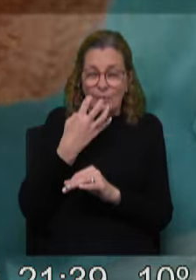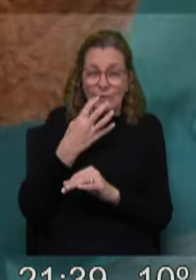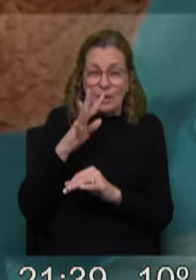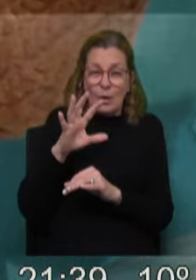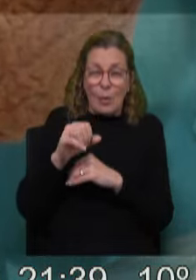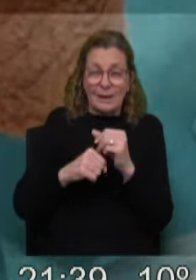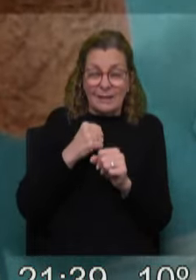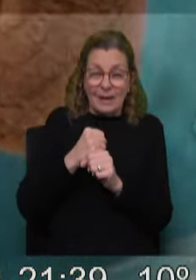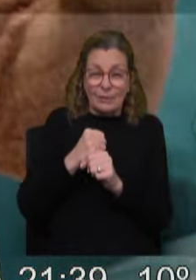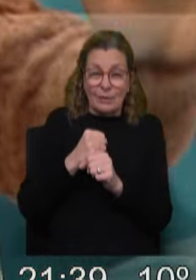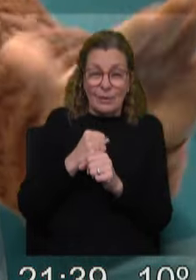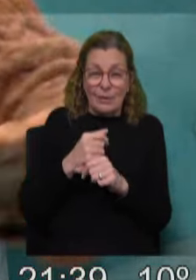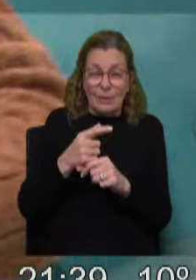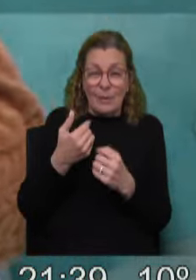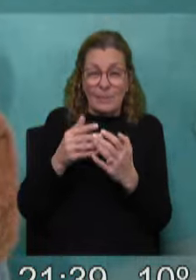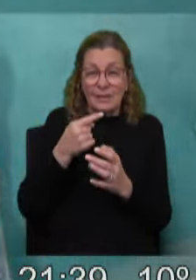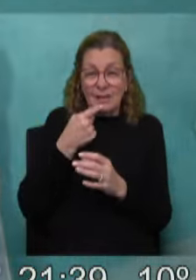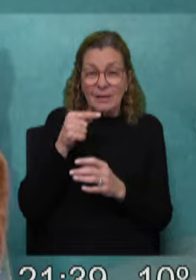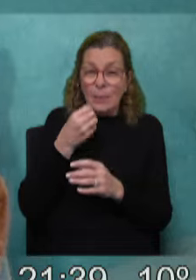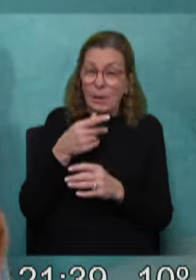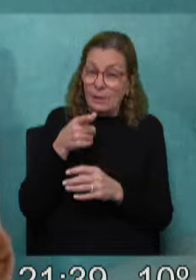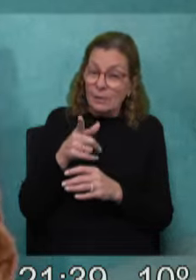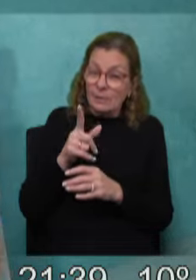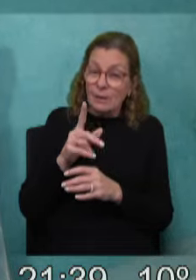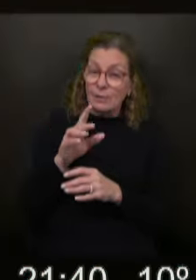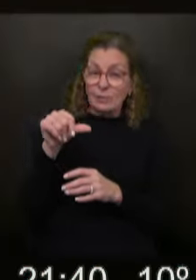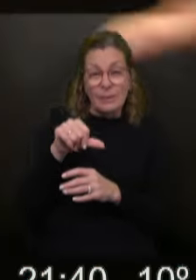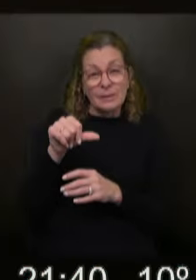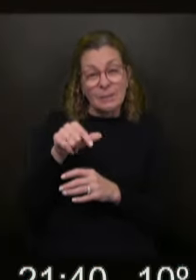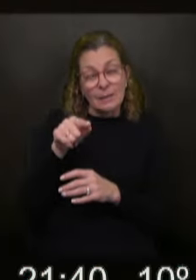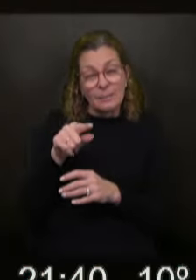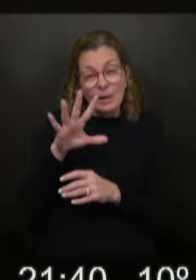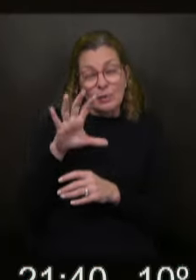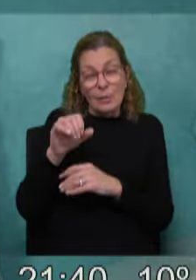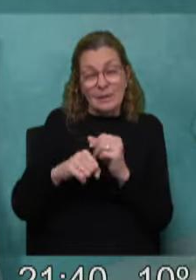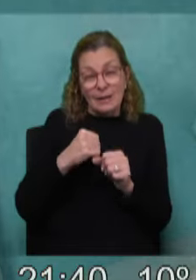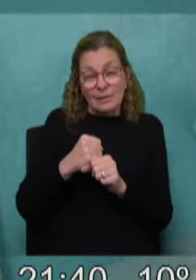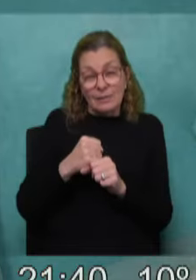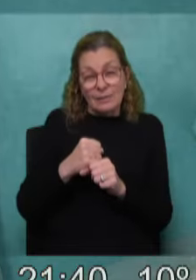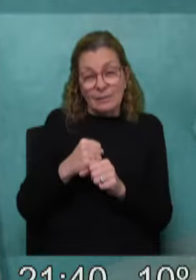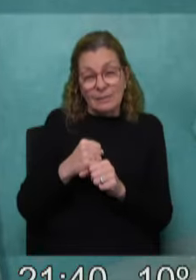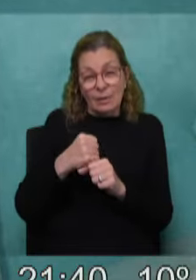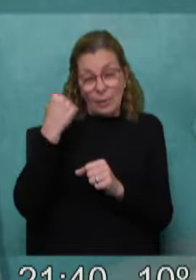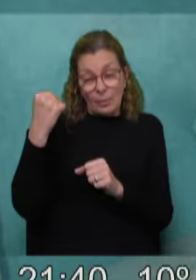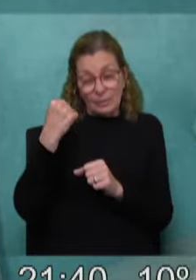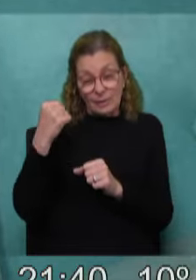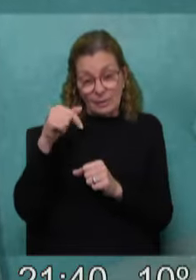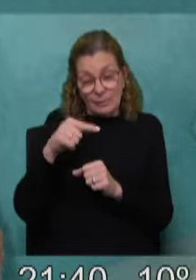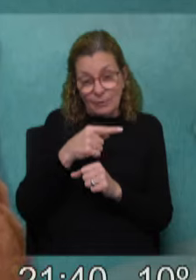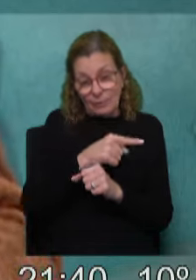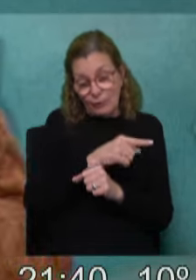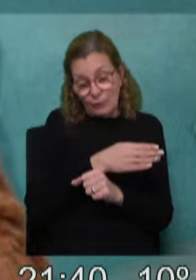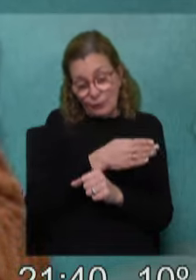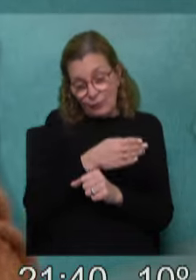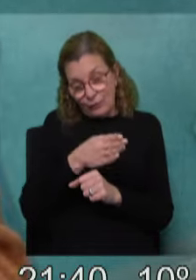dejás de sacar discos o empiezan a decir, bueno, no estaba tan mal. Y a los 50 te dicen, pa, sos un referente. Divino, da, pero tuviste que fumar.